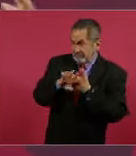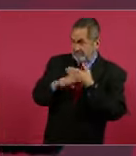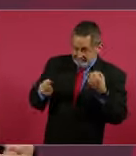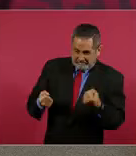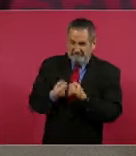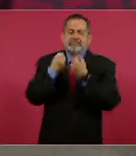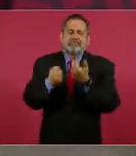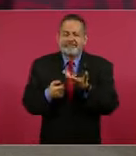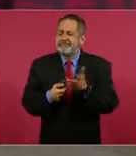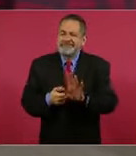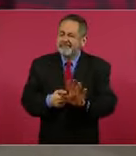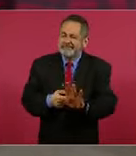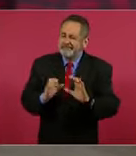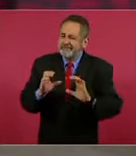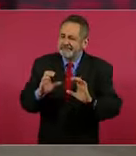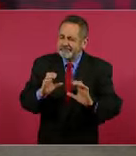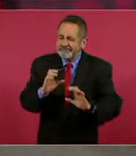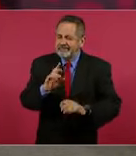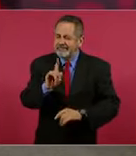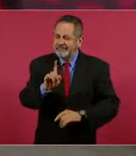ellos?